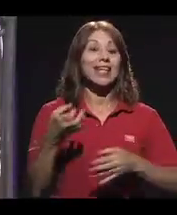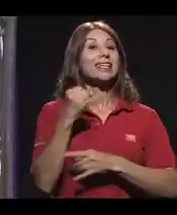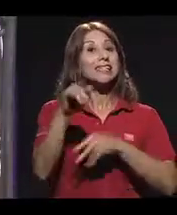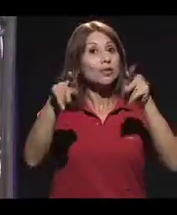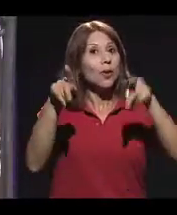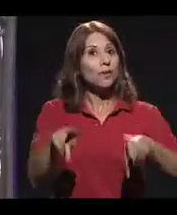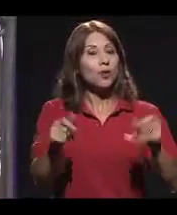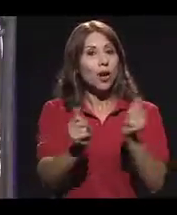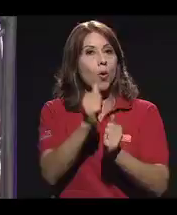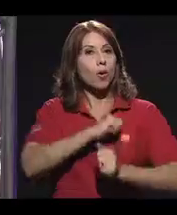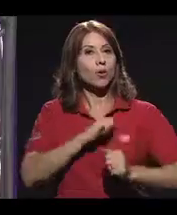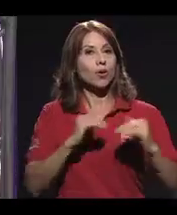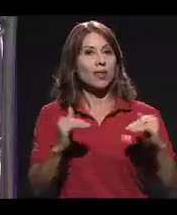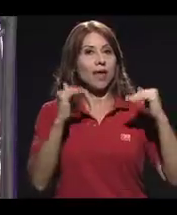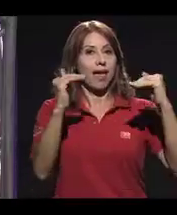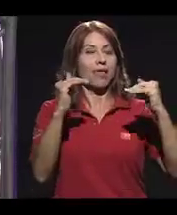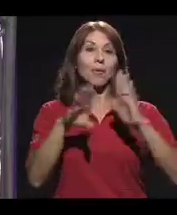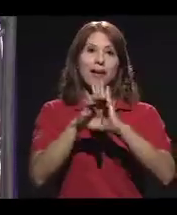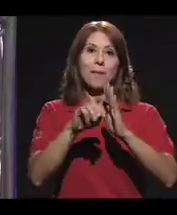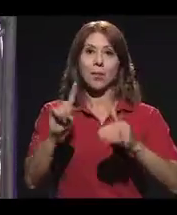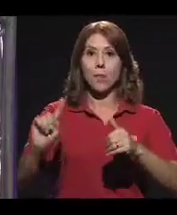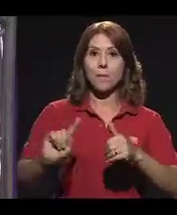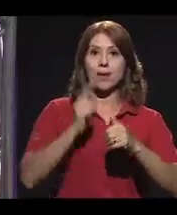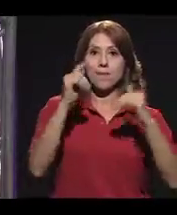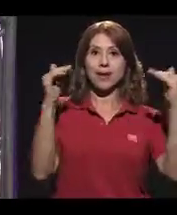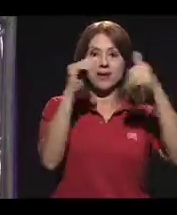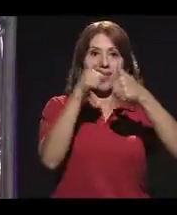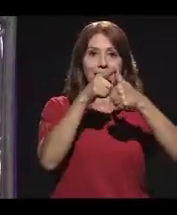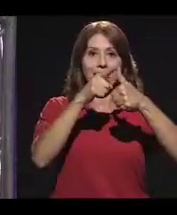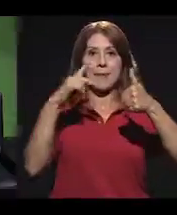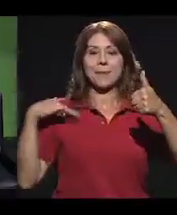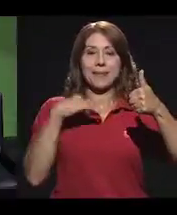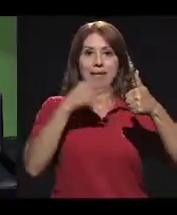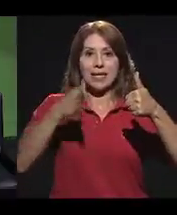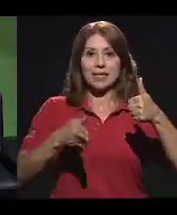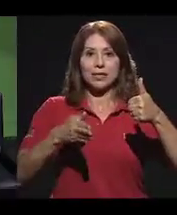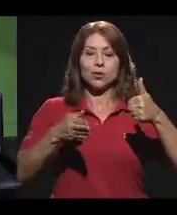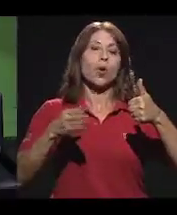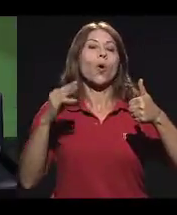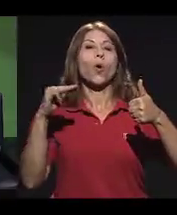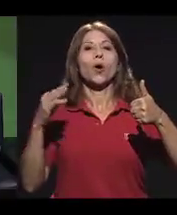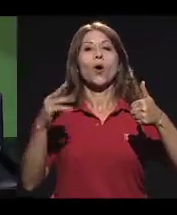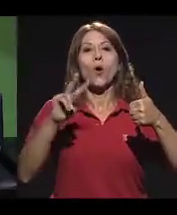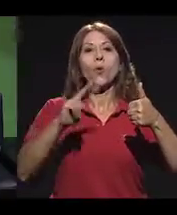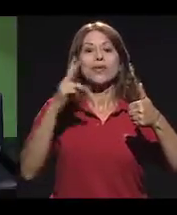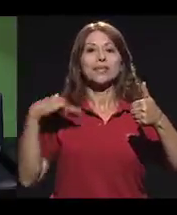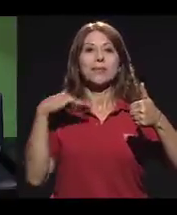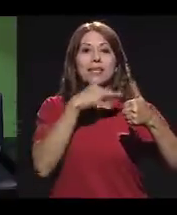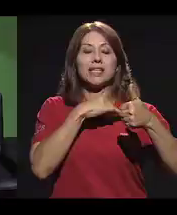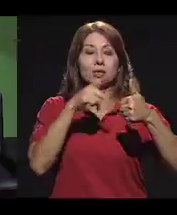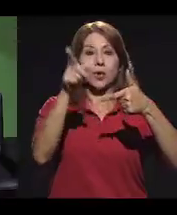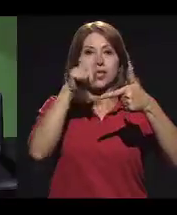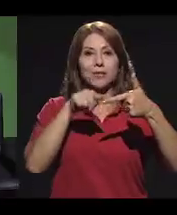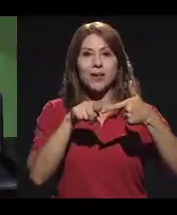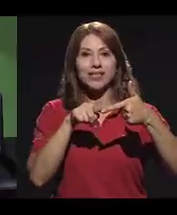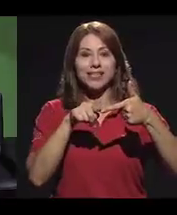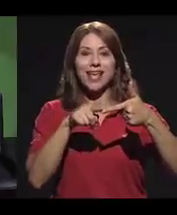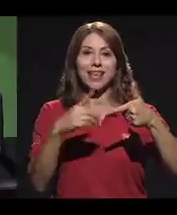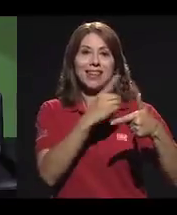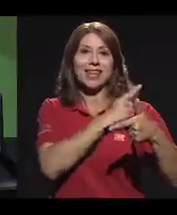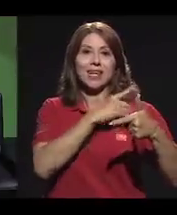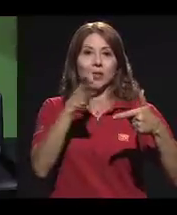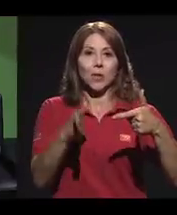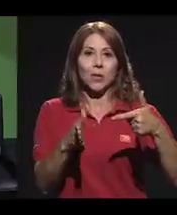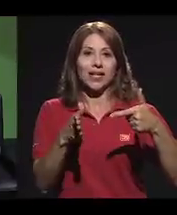podemos verlo en la estructura, que podríamos hablar, el primer rango sería ministro o ministra, viceministro, y después seguía algunos de los directores. Entonces,